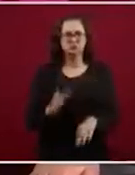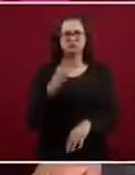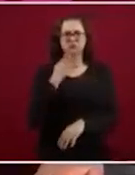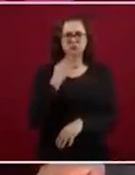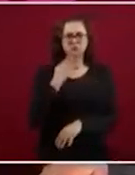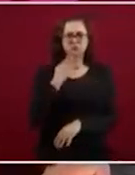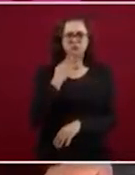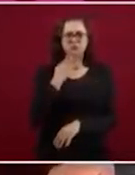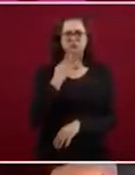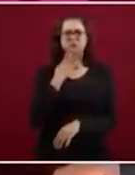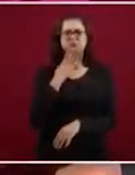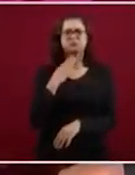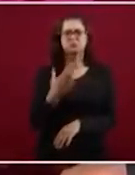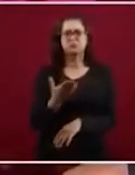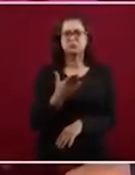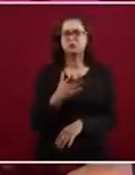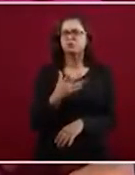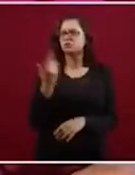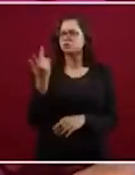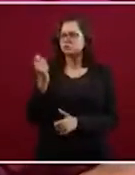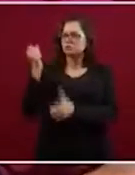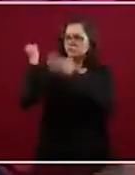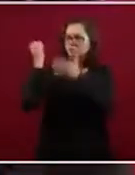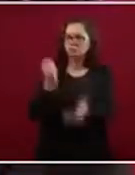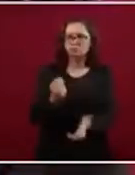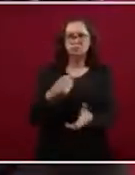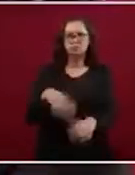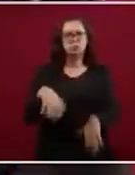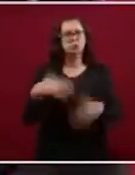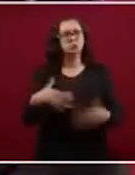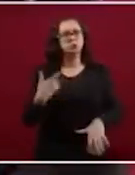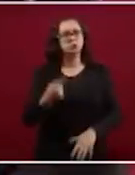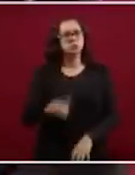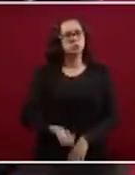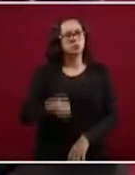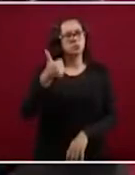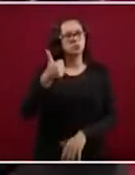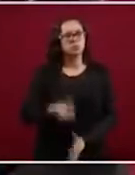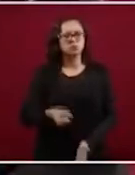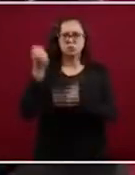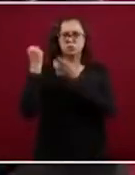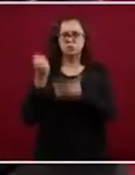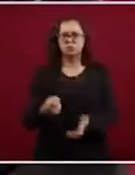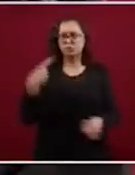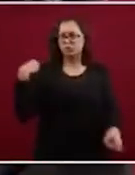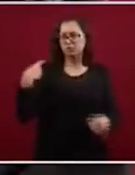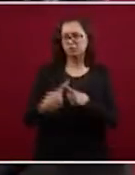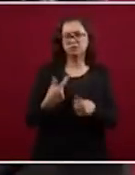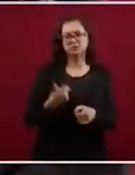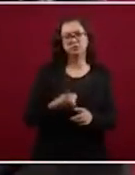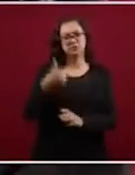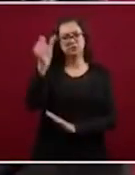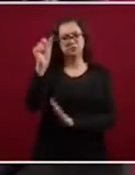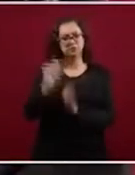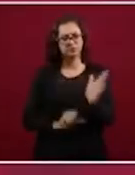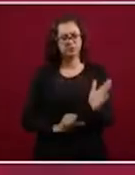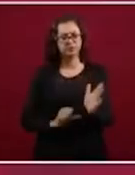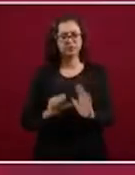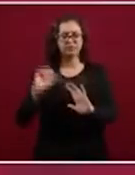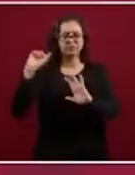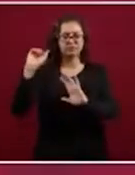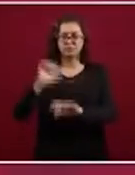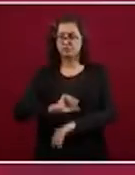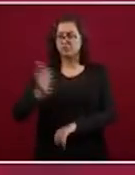la inversión extranjera está llegando como nunca en el primer semestre de este año que fue la inversión